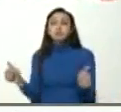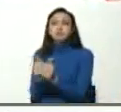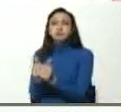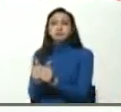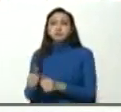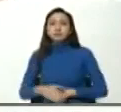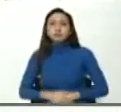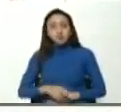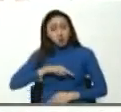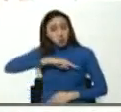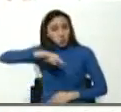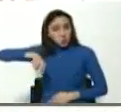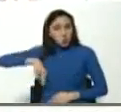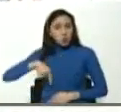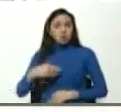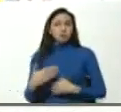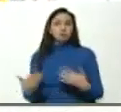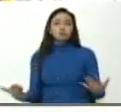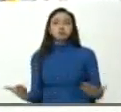nosotros